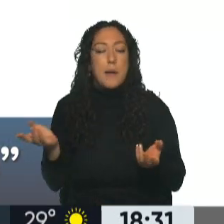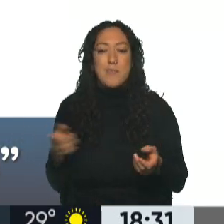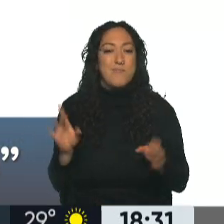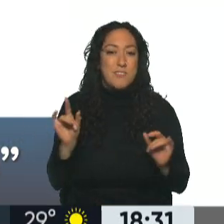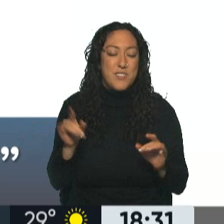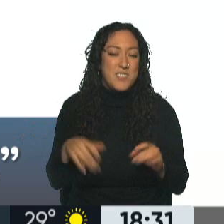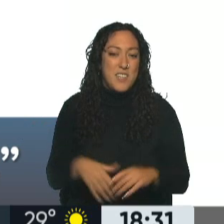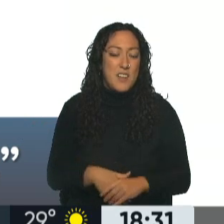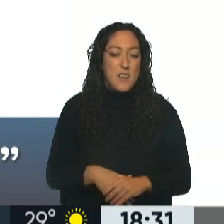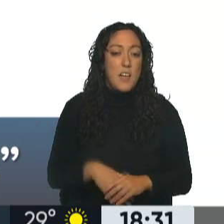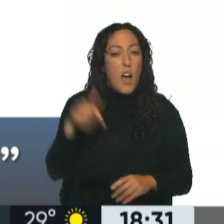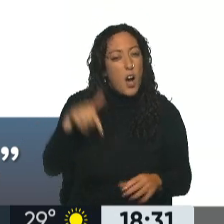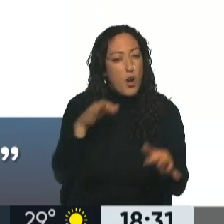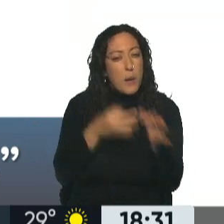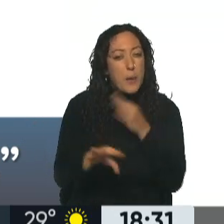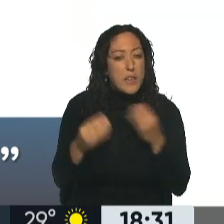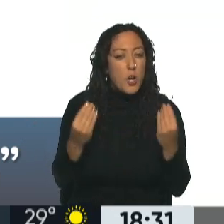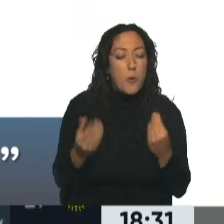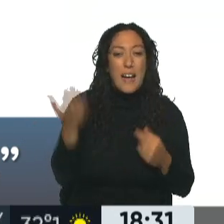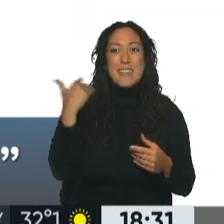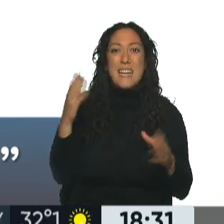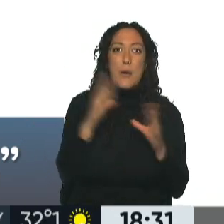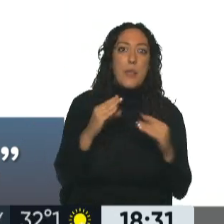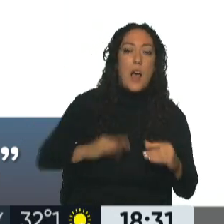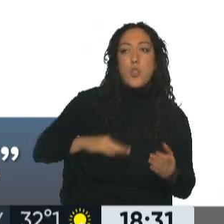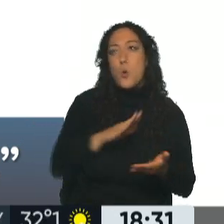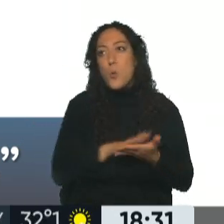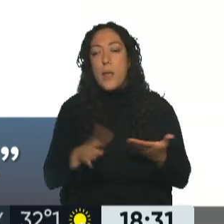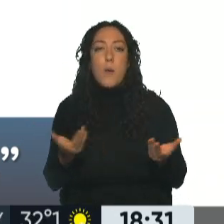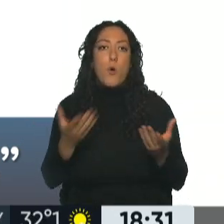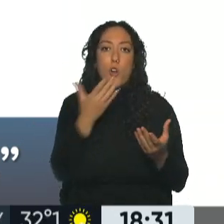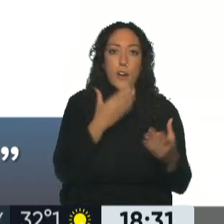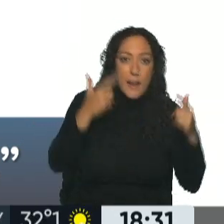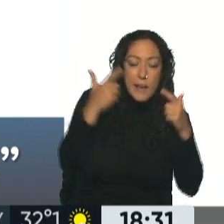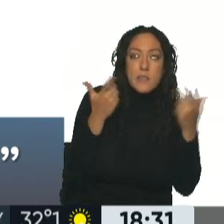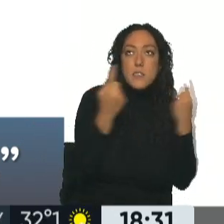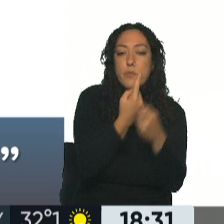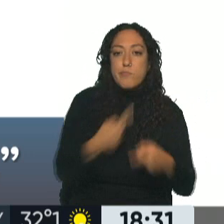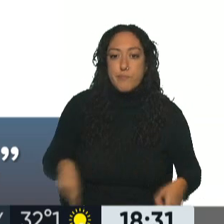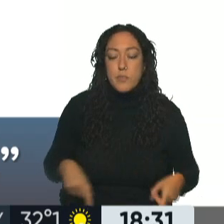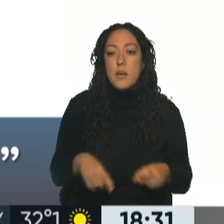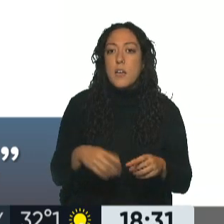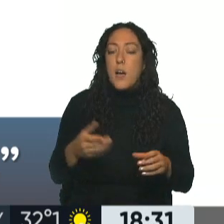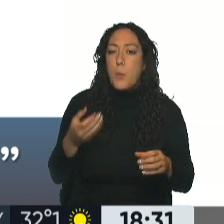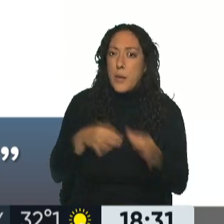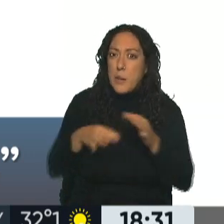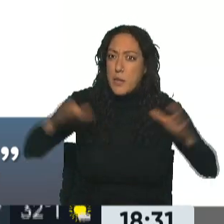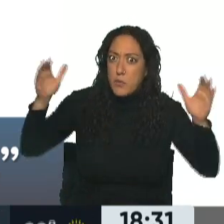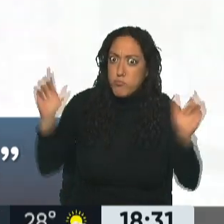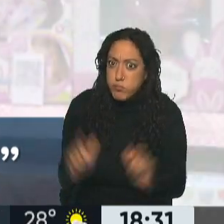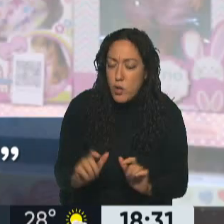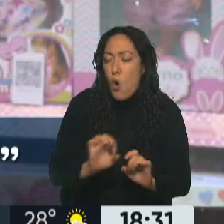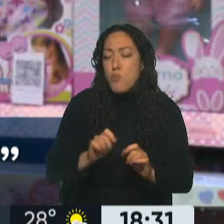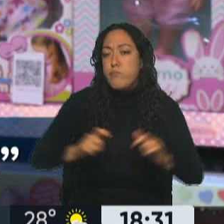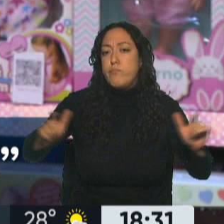¿Cómo están las ventas ahora? Está bien, venimos de las fiestas, han caído, se han mantenido. Mira, la verdad que es